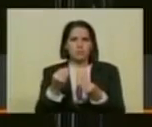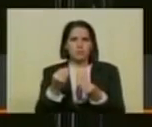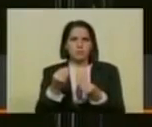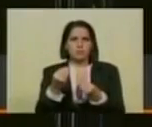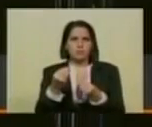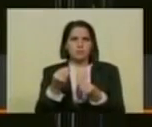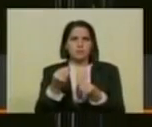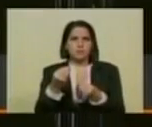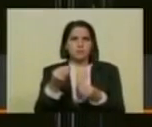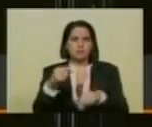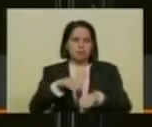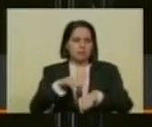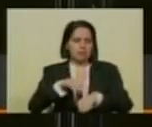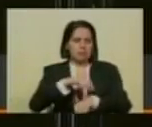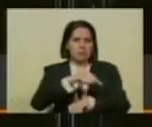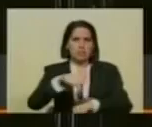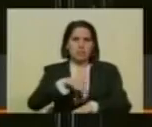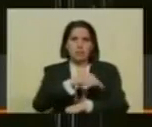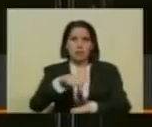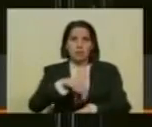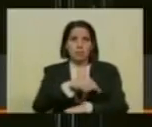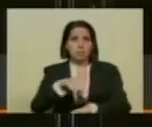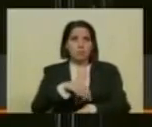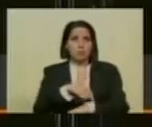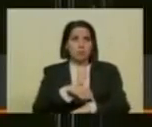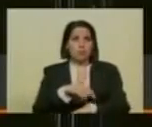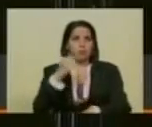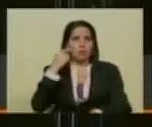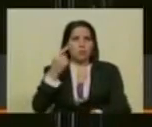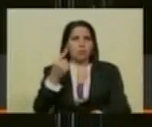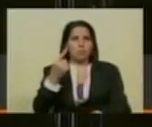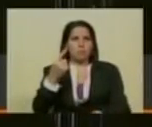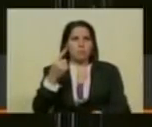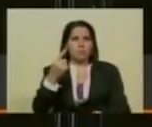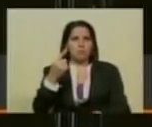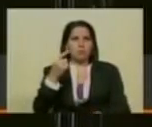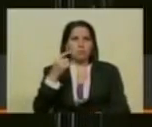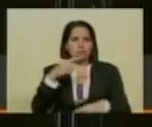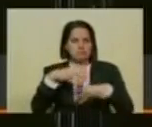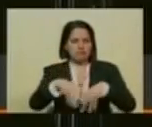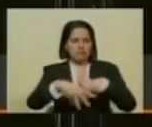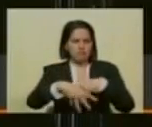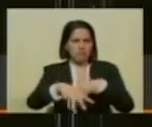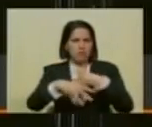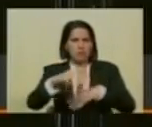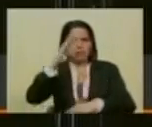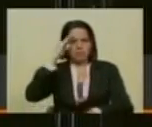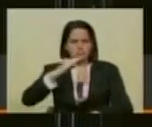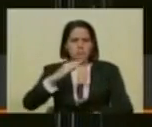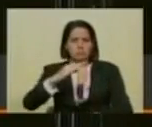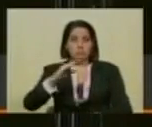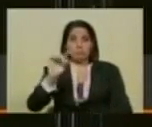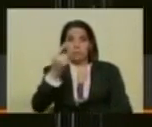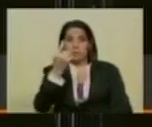que a pesar de venir de filas gomecistas, fue el primer presidente